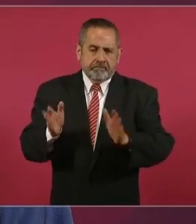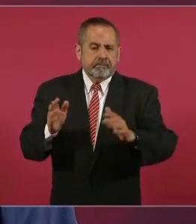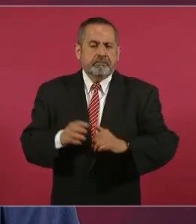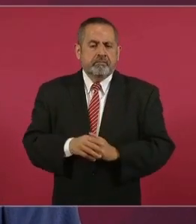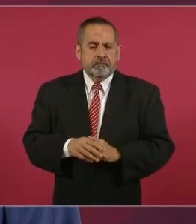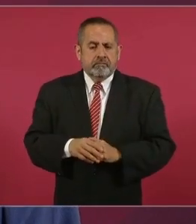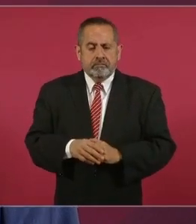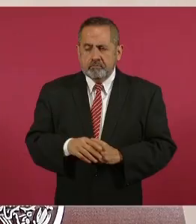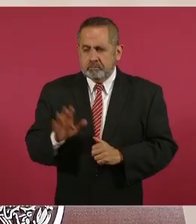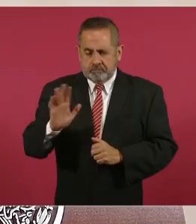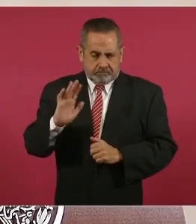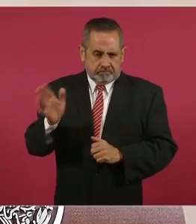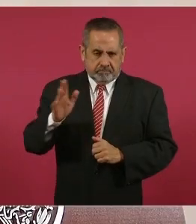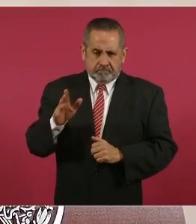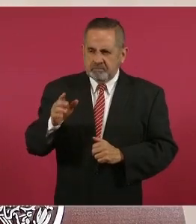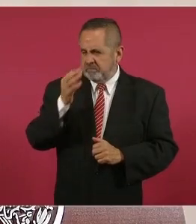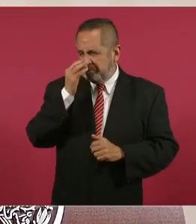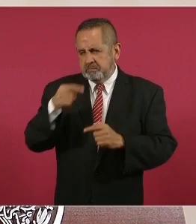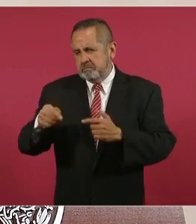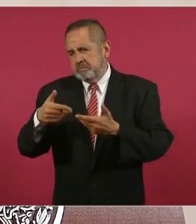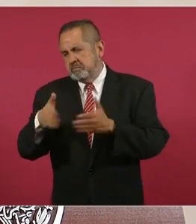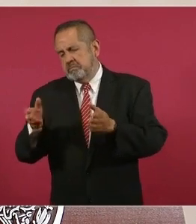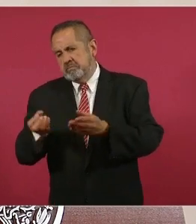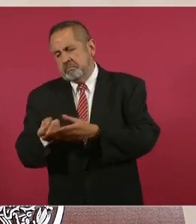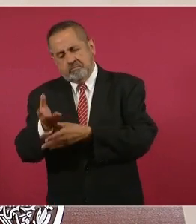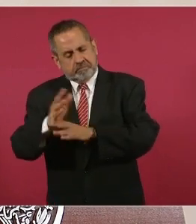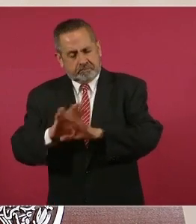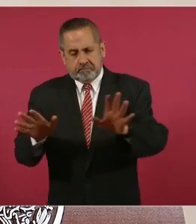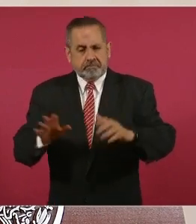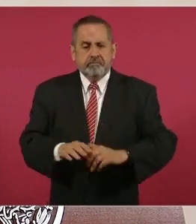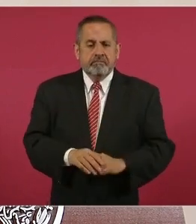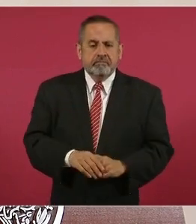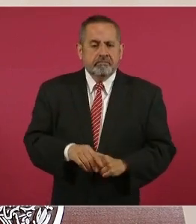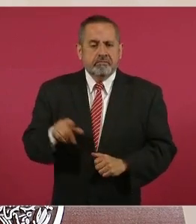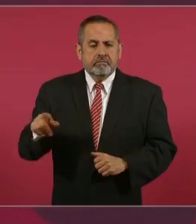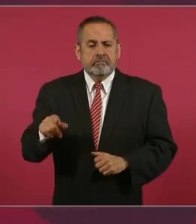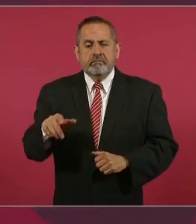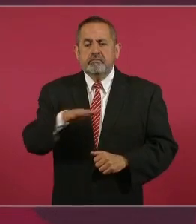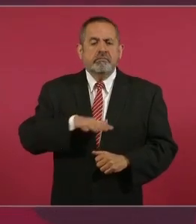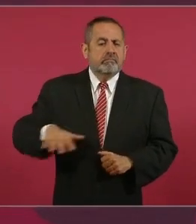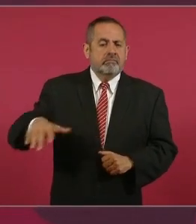O está ya por salir de Gaza.